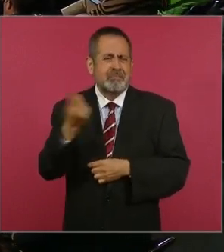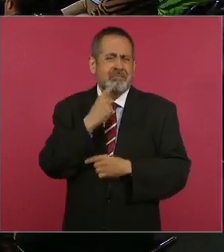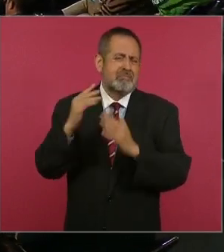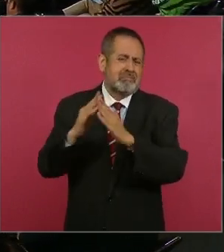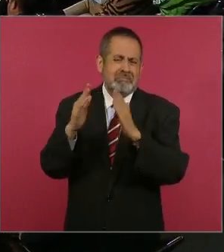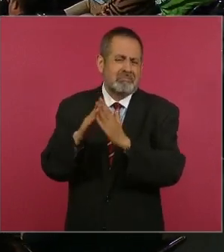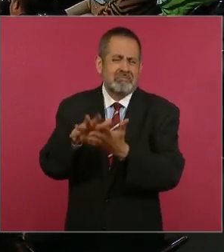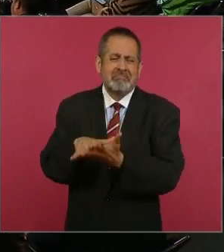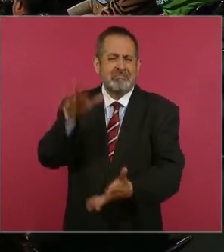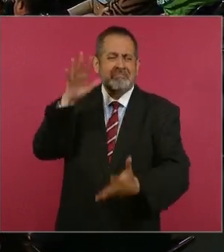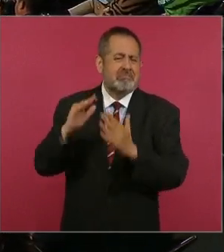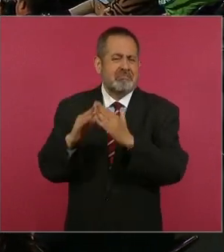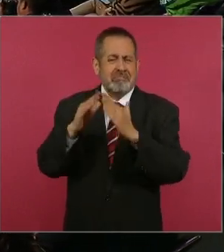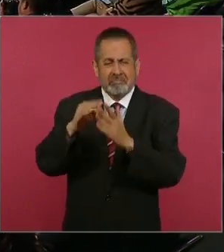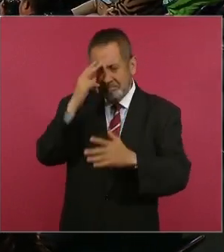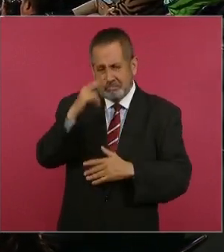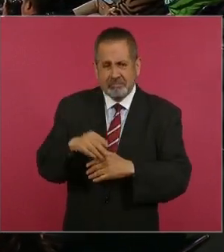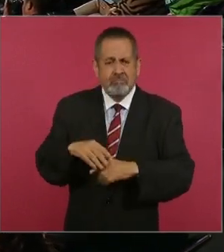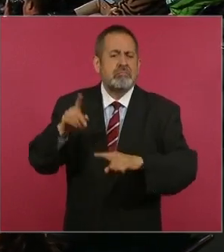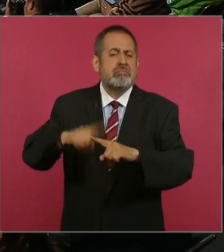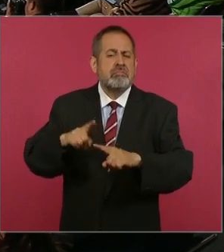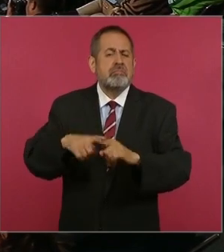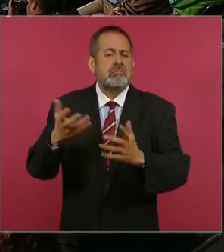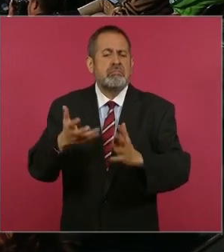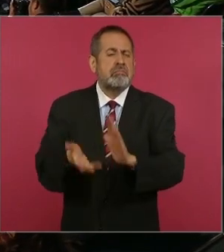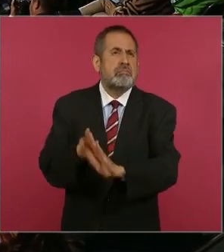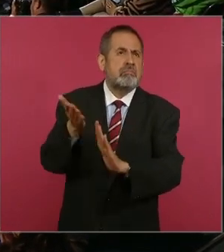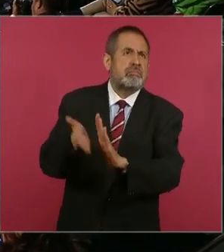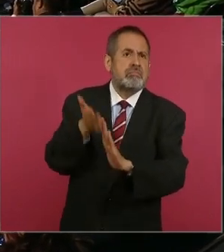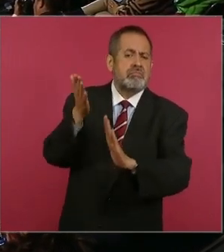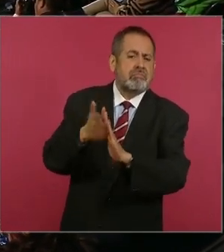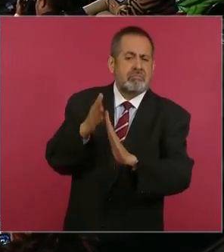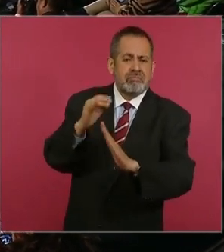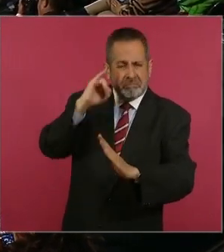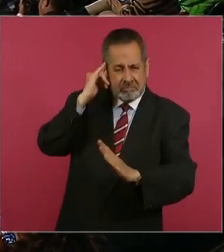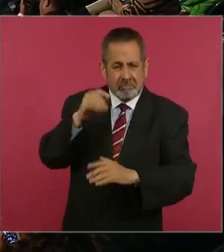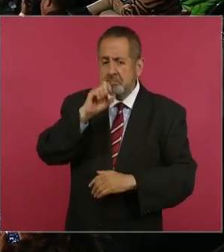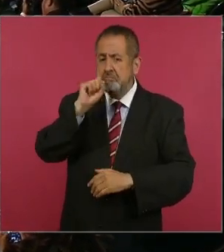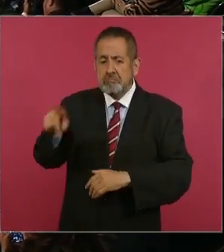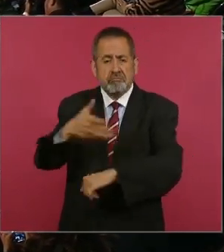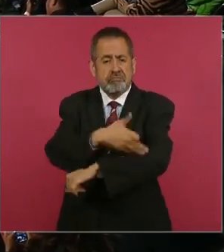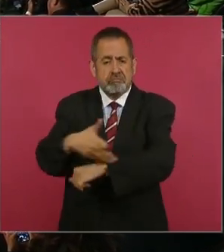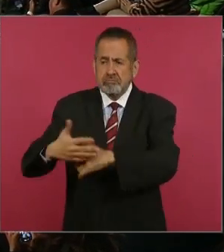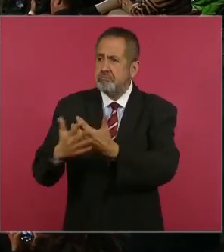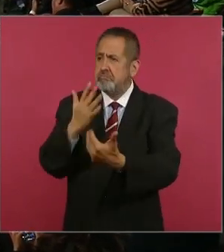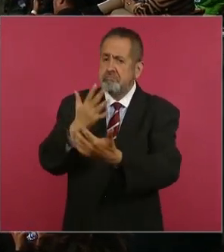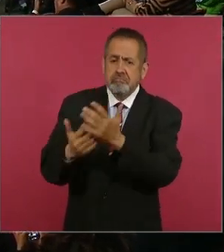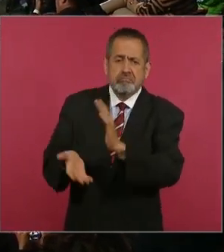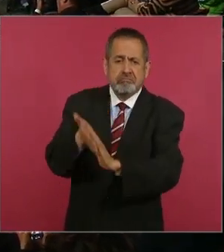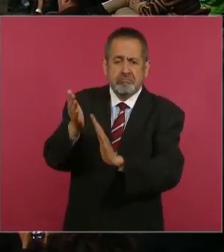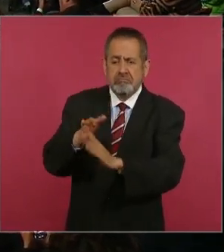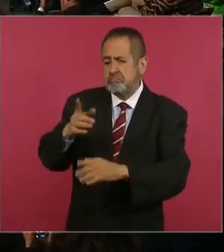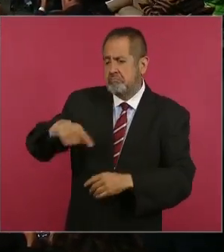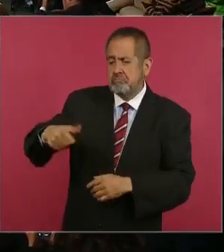México la mayoría de las casas Quiénes hacen las casas las mismas familias